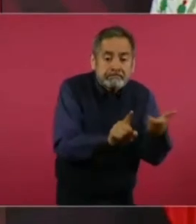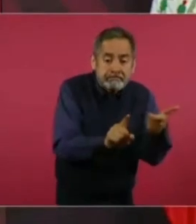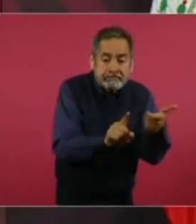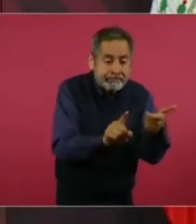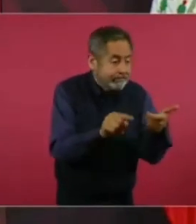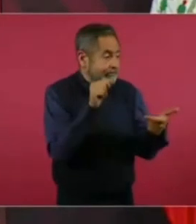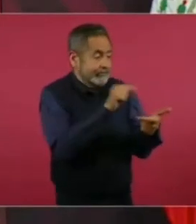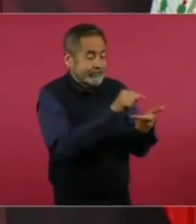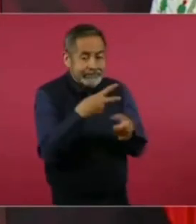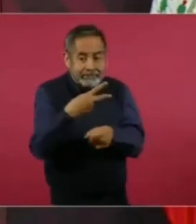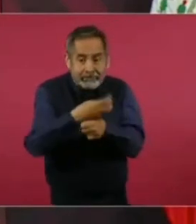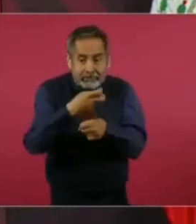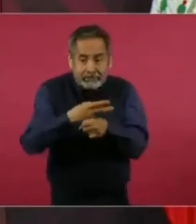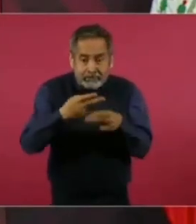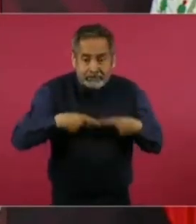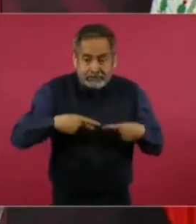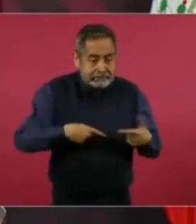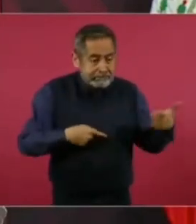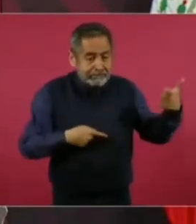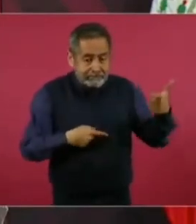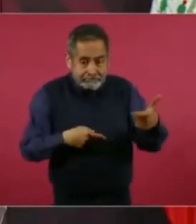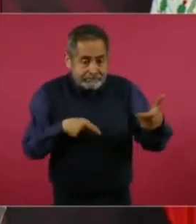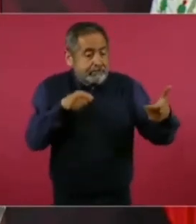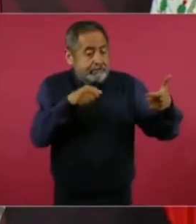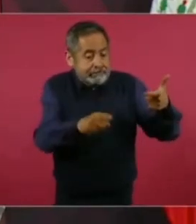candidato a la presidencia de la República,